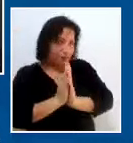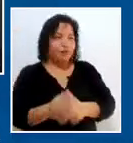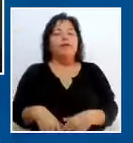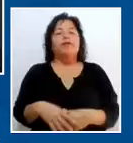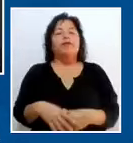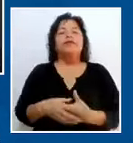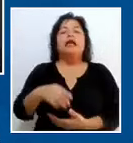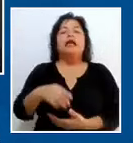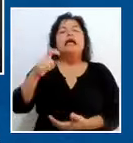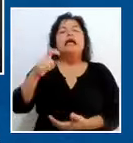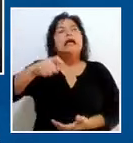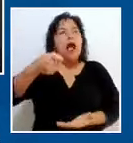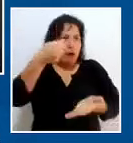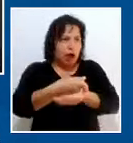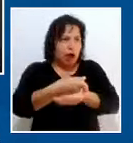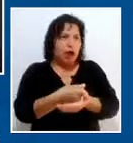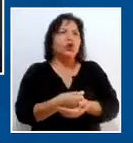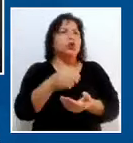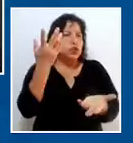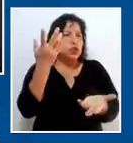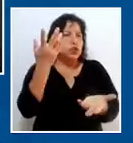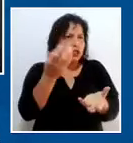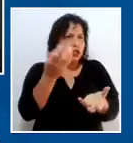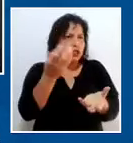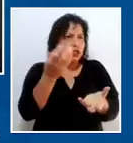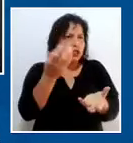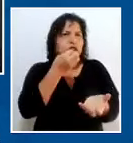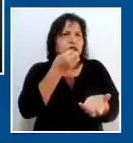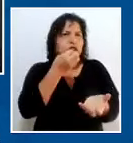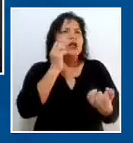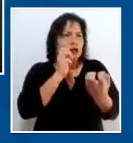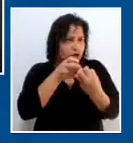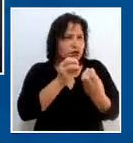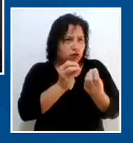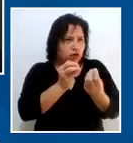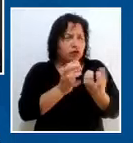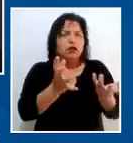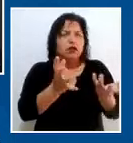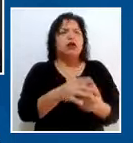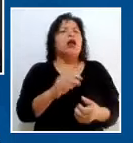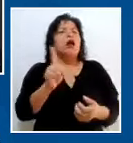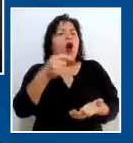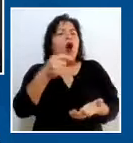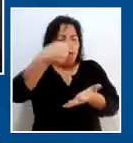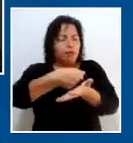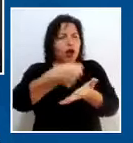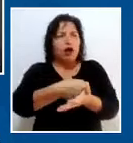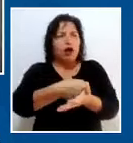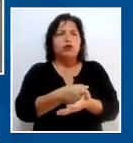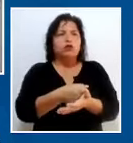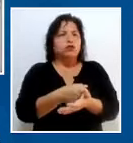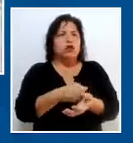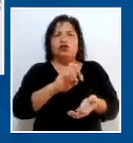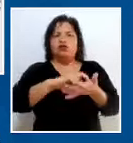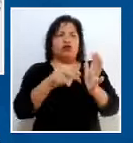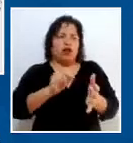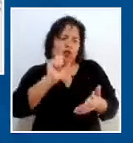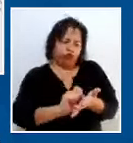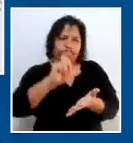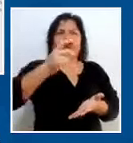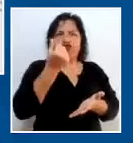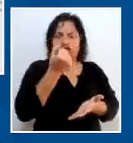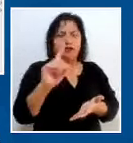que no impliquen, perdón, lucrar con el derecho fundamental, ¿no? Y ya también hay